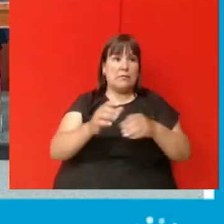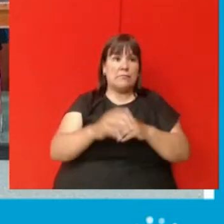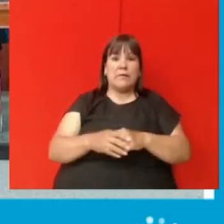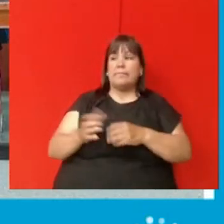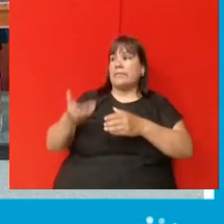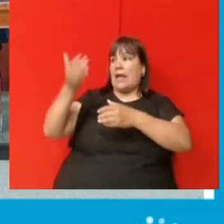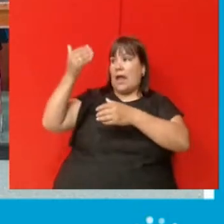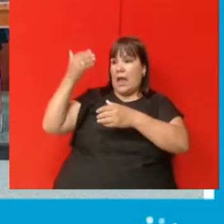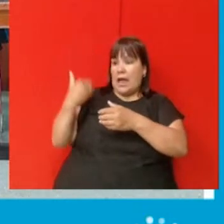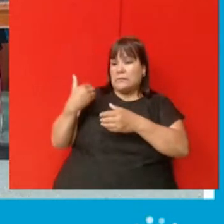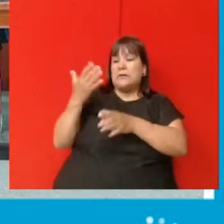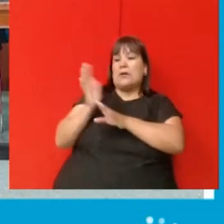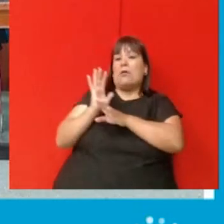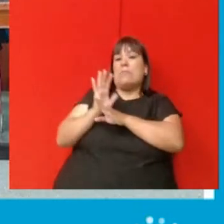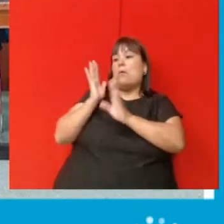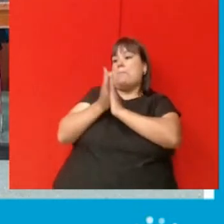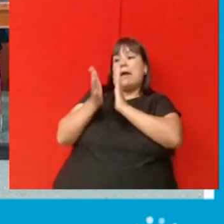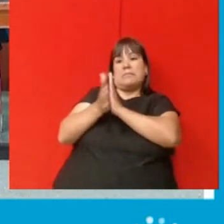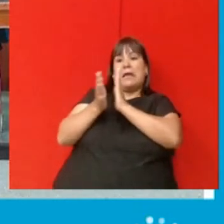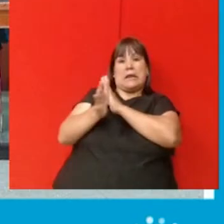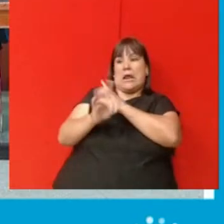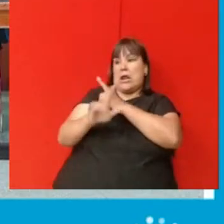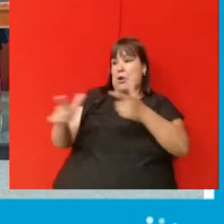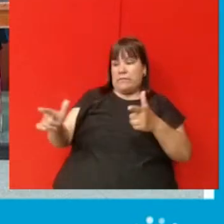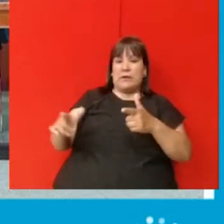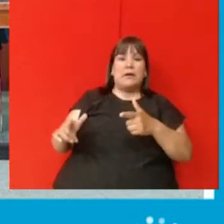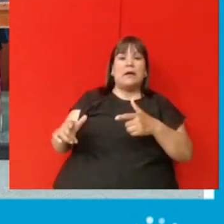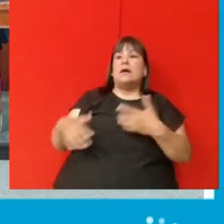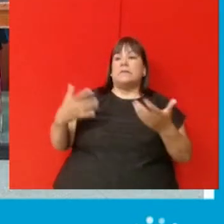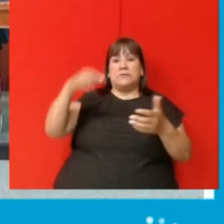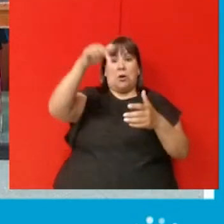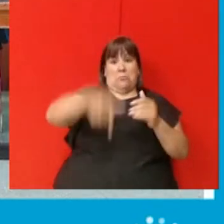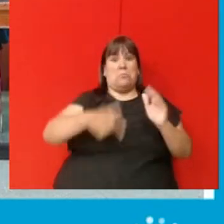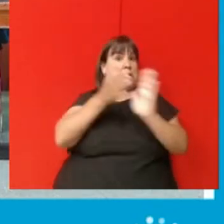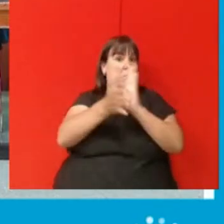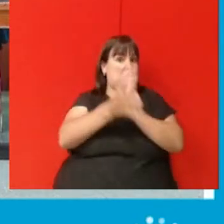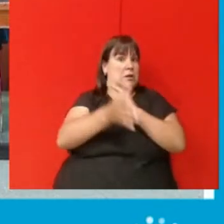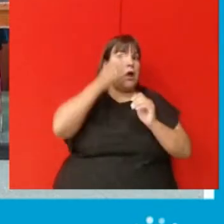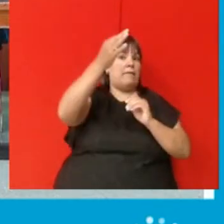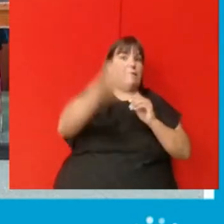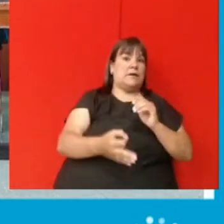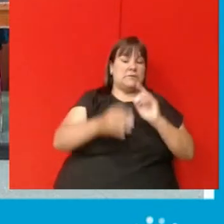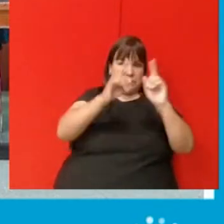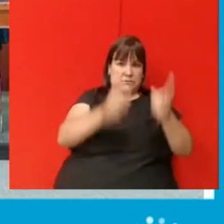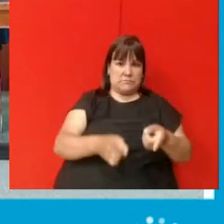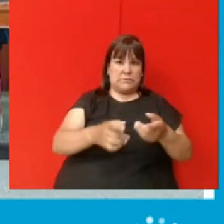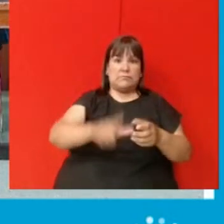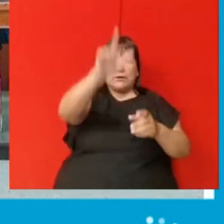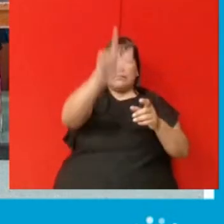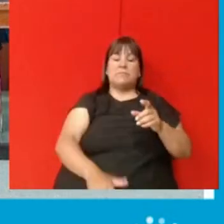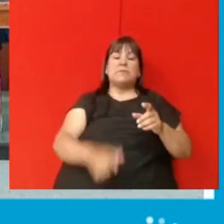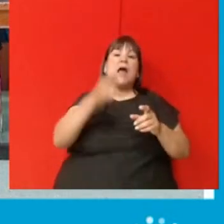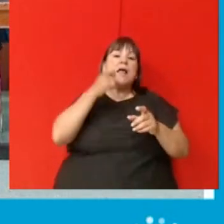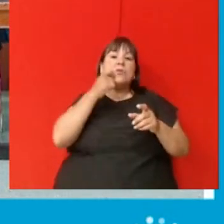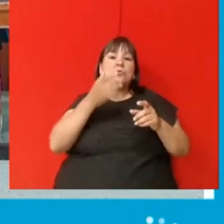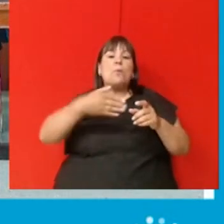estaban o podían ser optativas, pasaron a ser obligatorias. Por la mirada misma que se tiene, digamos,